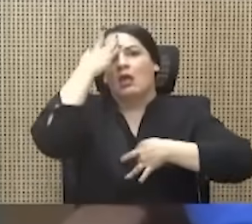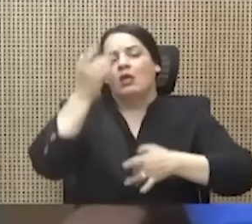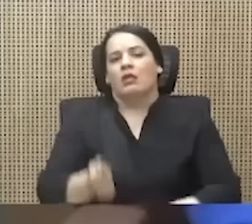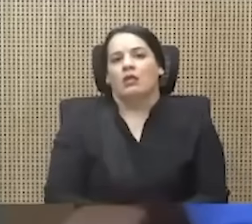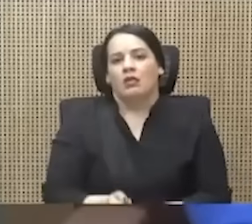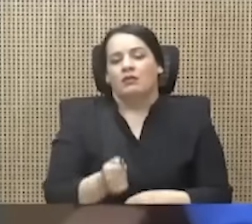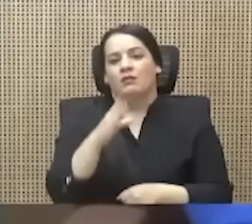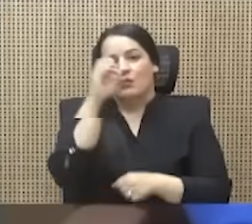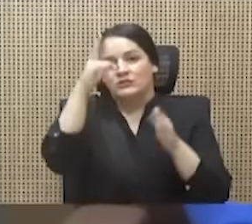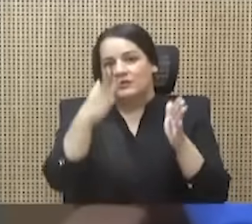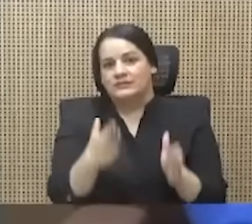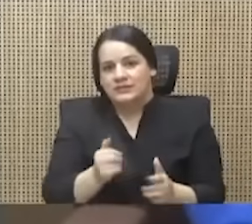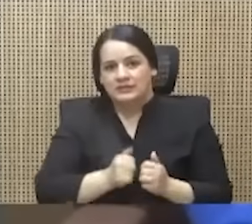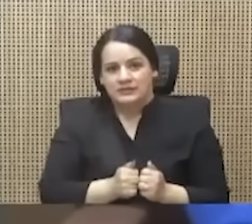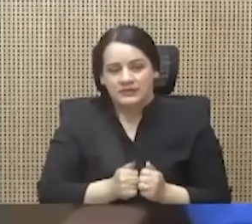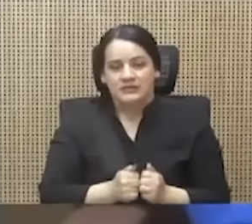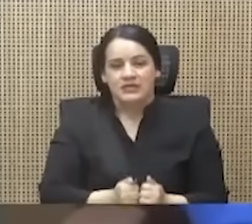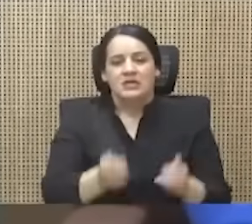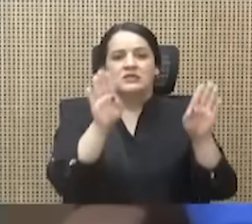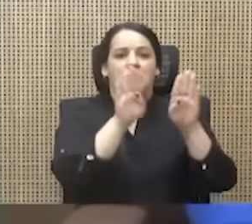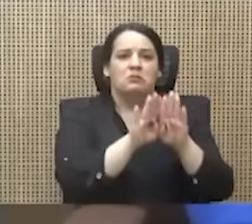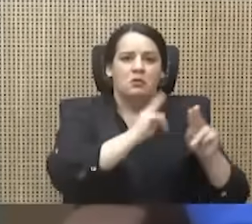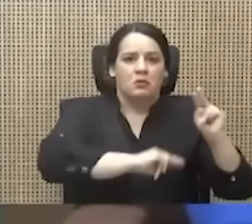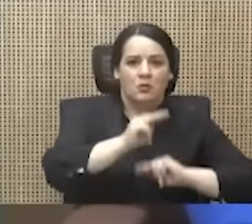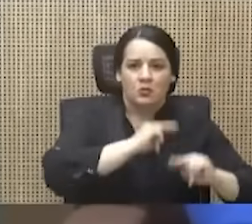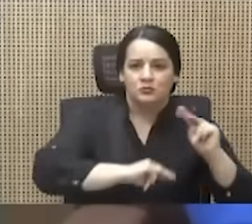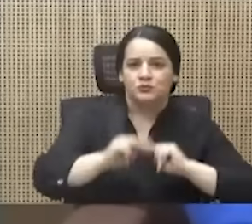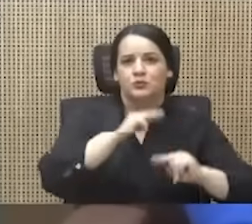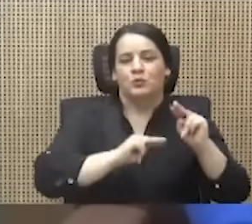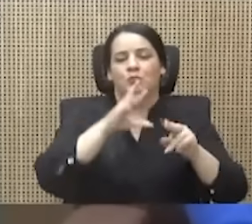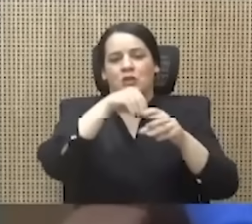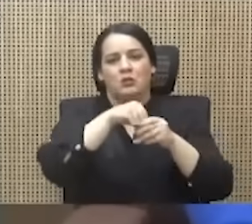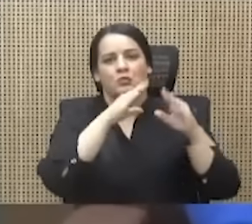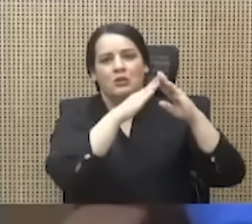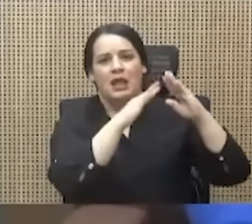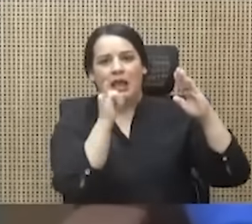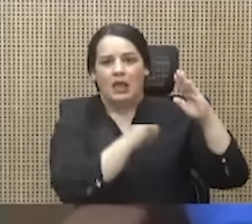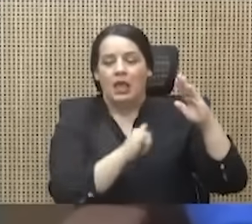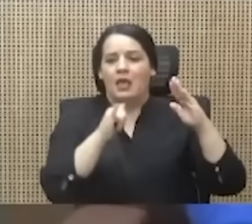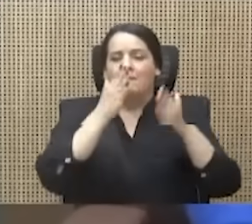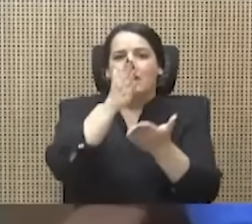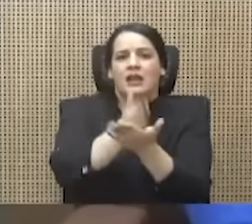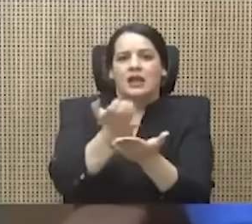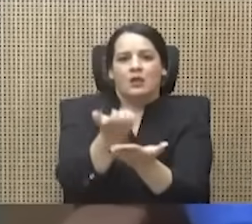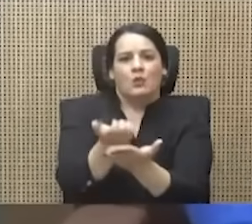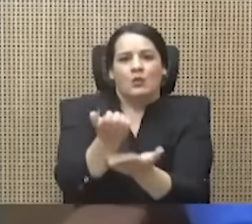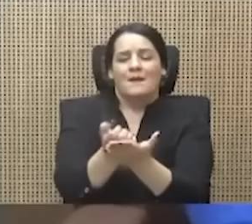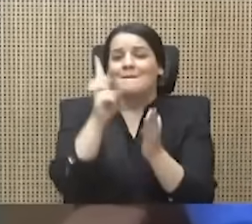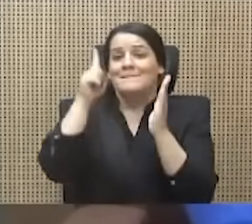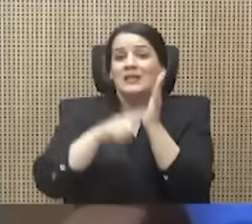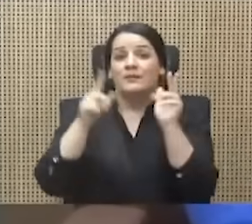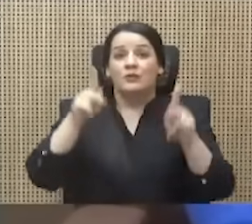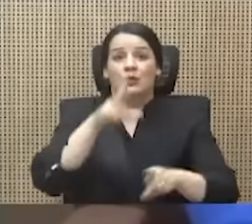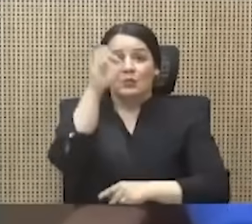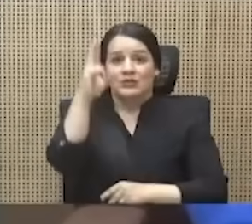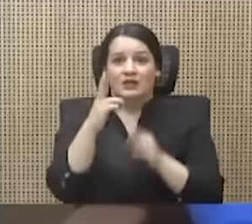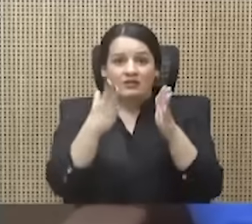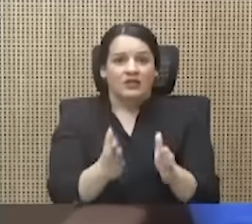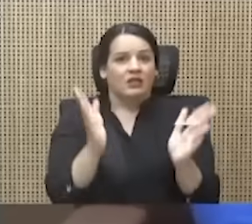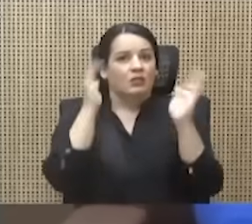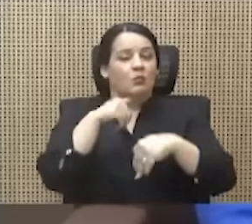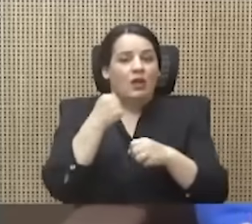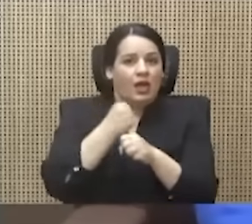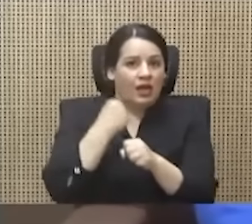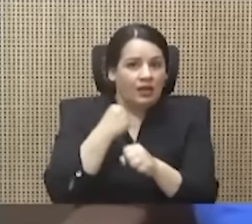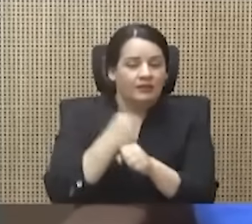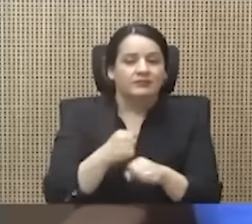encerraron, cerraron los negocios, paralizaron nuestra economía y dejaron a miles de costarricenses sin trabajo. Pero también se violentó la libertad de